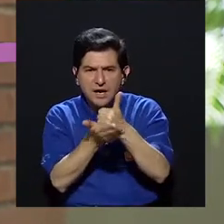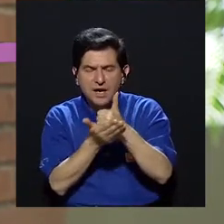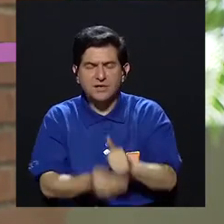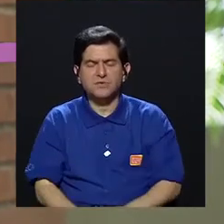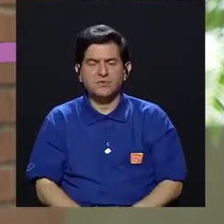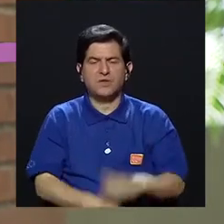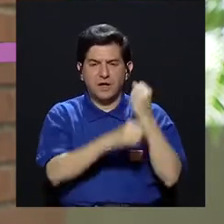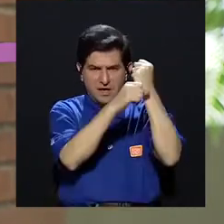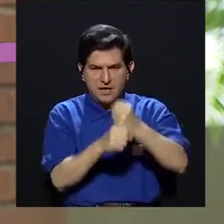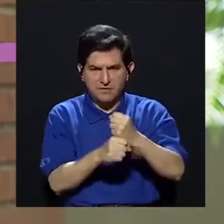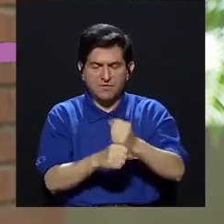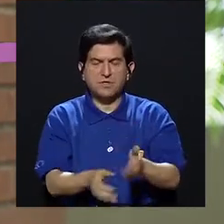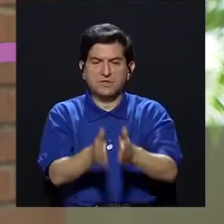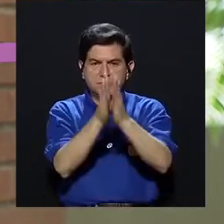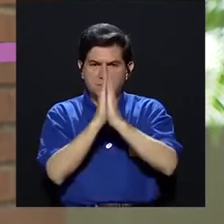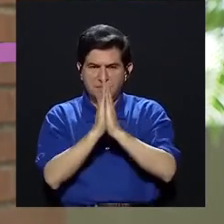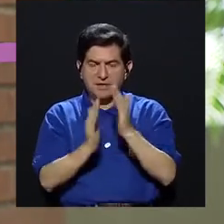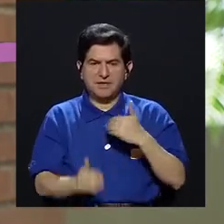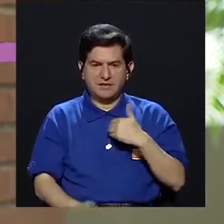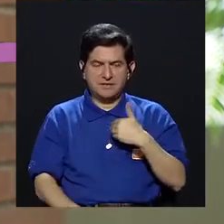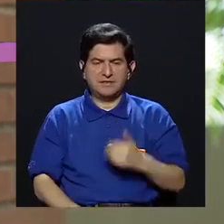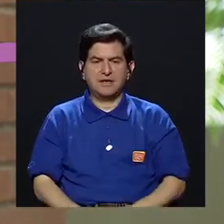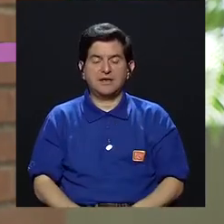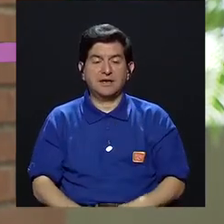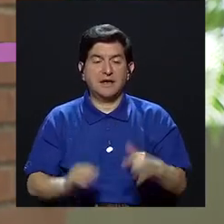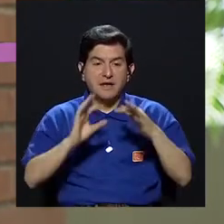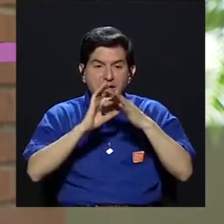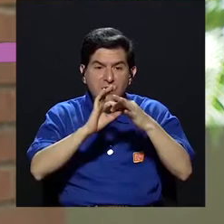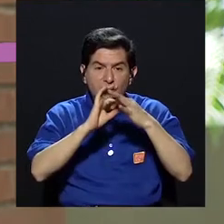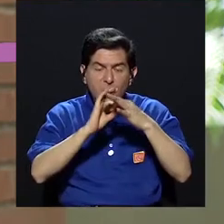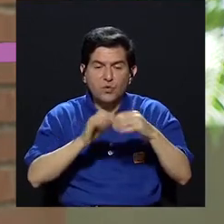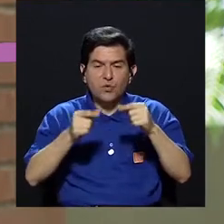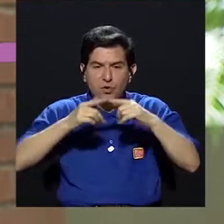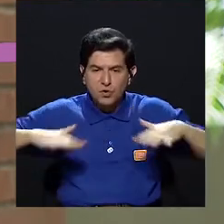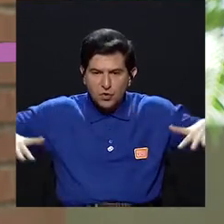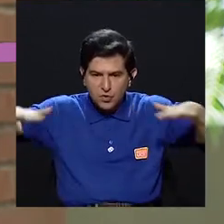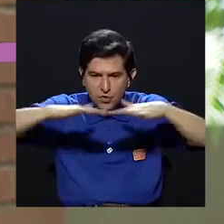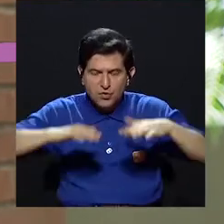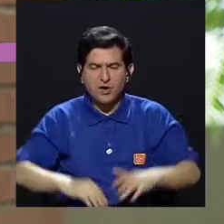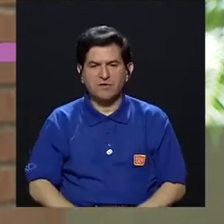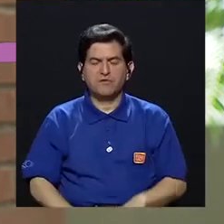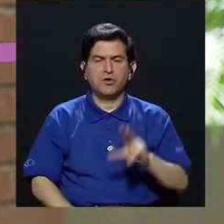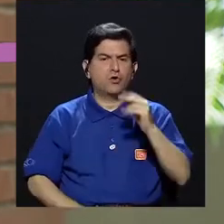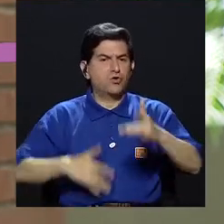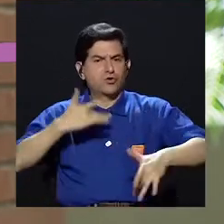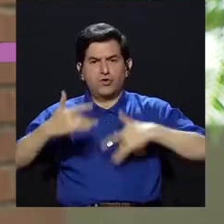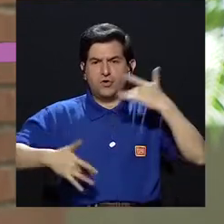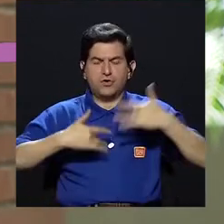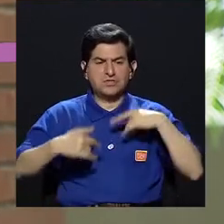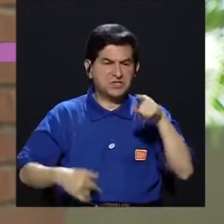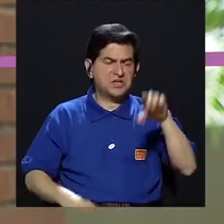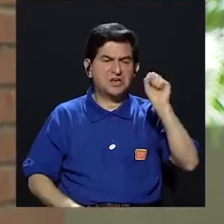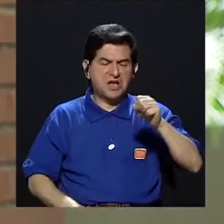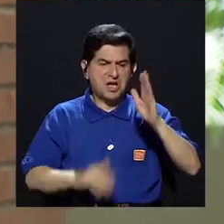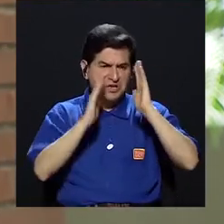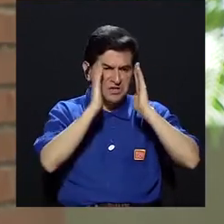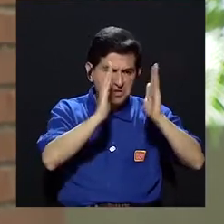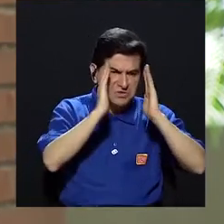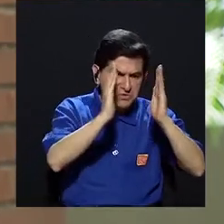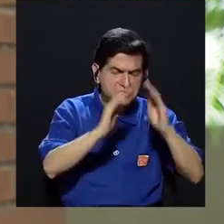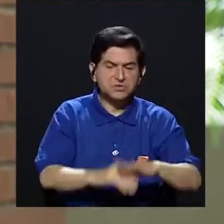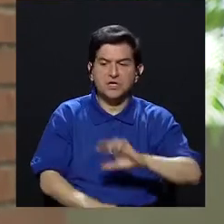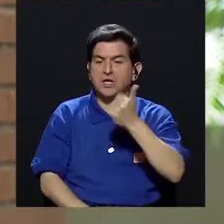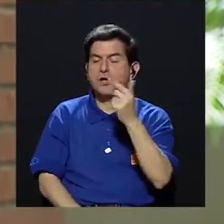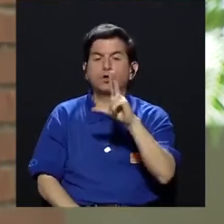FUPROVI, les solicitamos que tengan afinidad geográfica, justamente para evitar que unos se sientan que a ellos sí se les tomó en